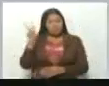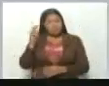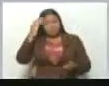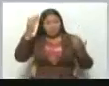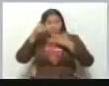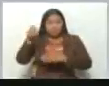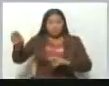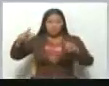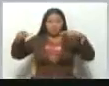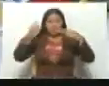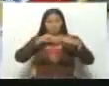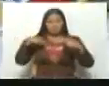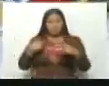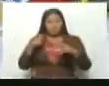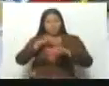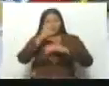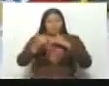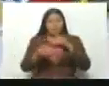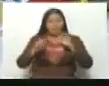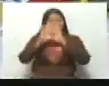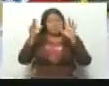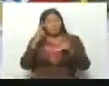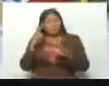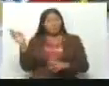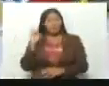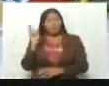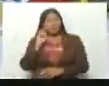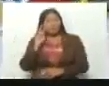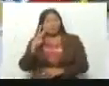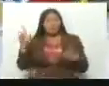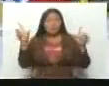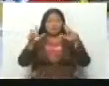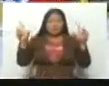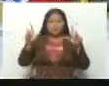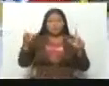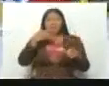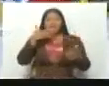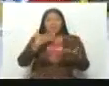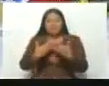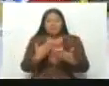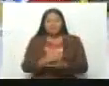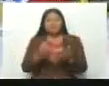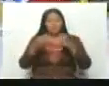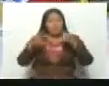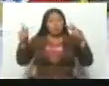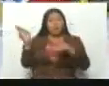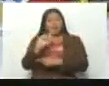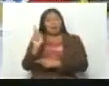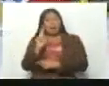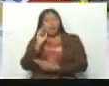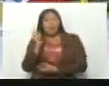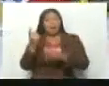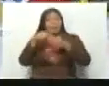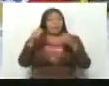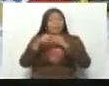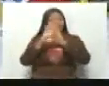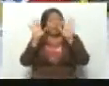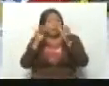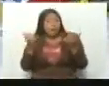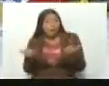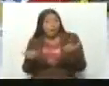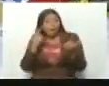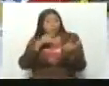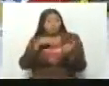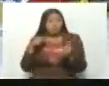Venezuela. Saluda a la audiencia que está en sintonía del programa matutino que se escucha por radio y se ve por televisión. Gracias a todas las emisoras aliadas y, por supuesto, en esta